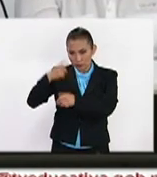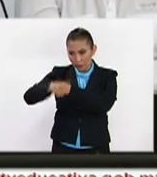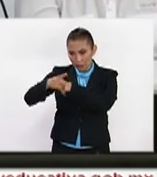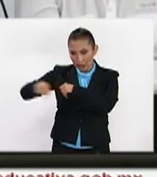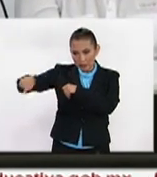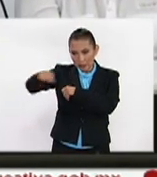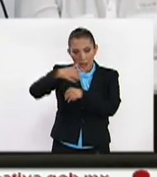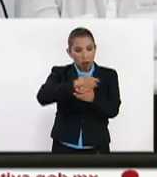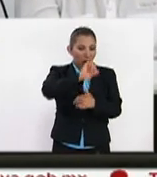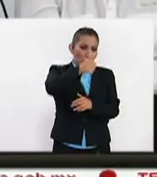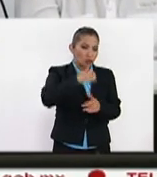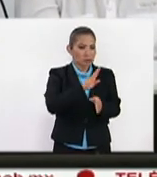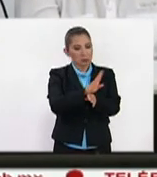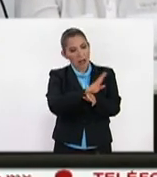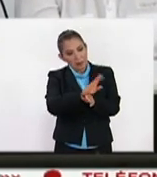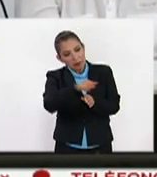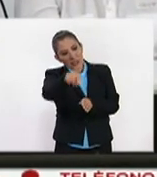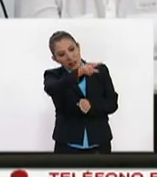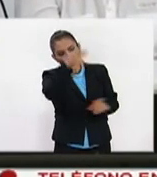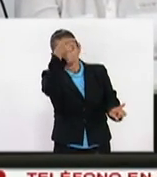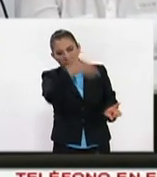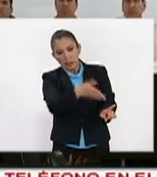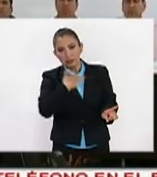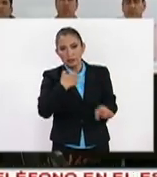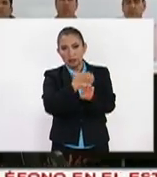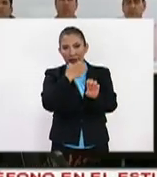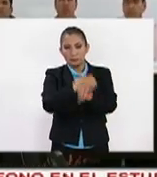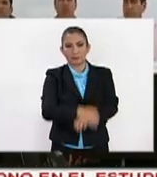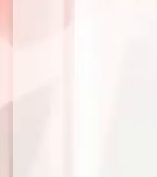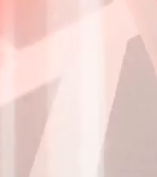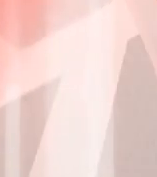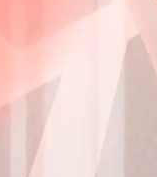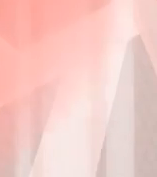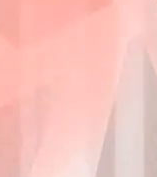que el resto serán beneficiarios directamente por el Estado.